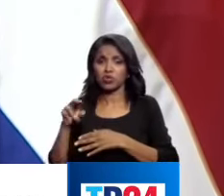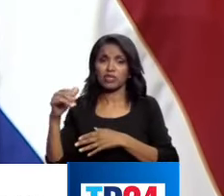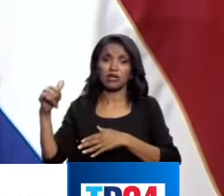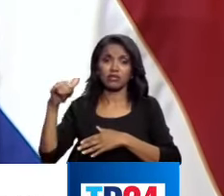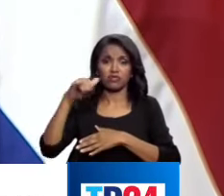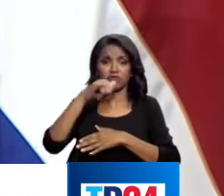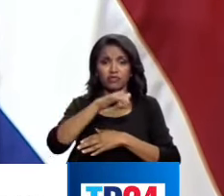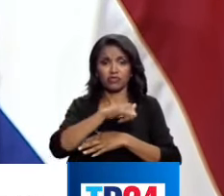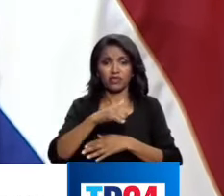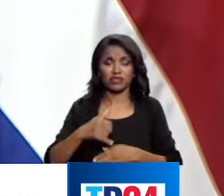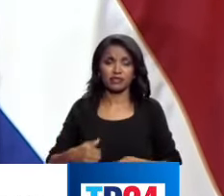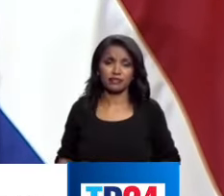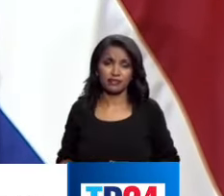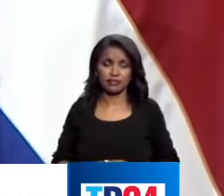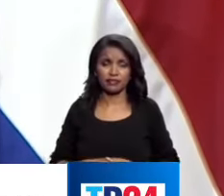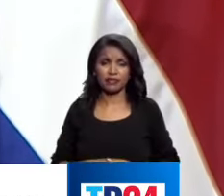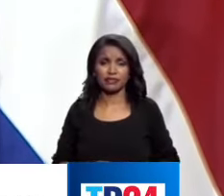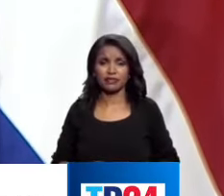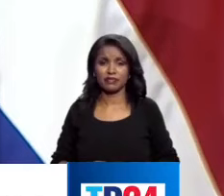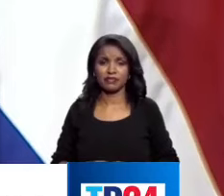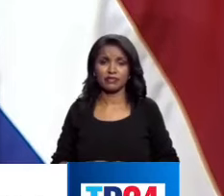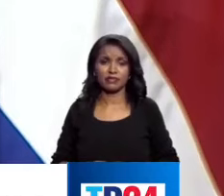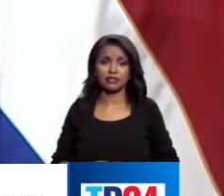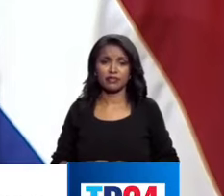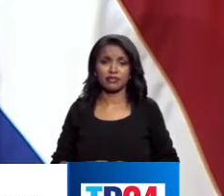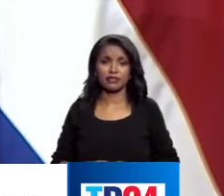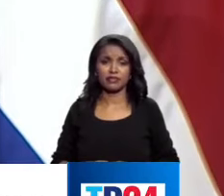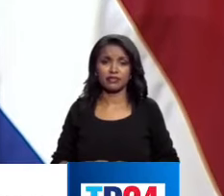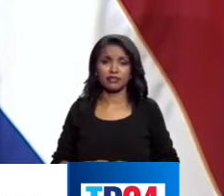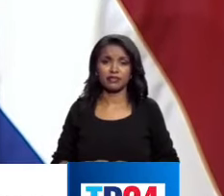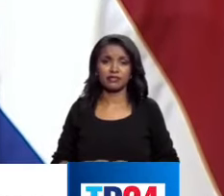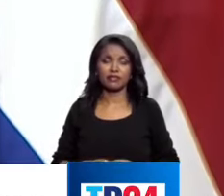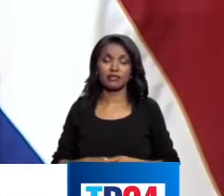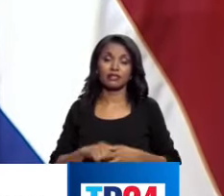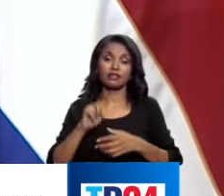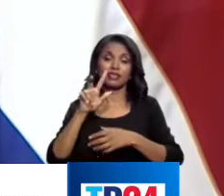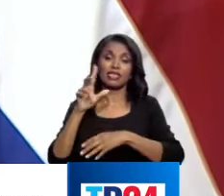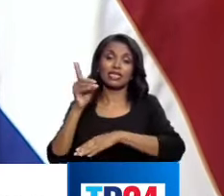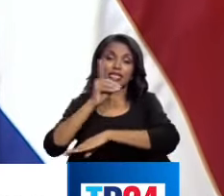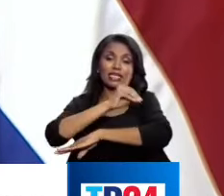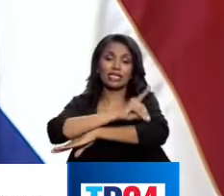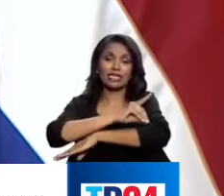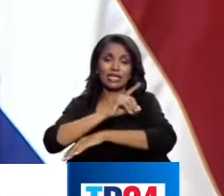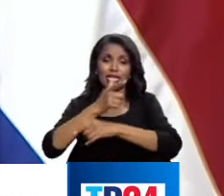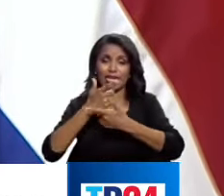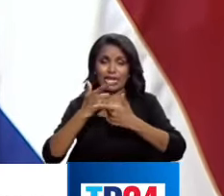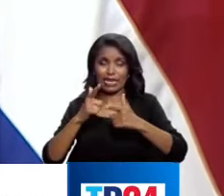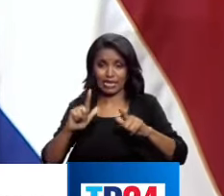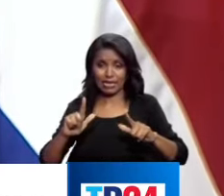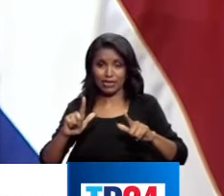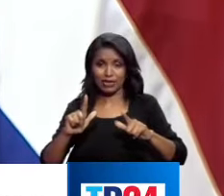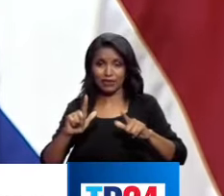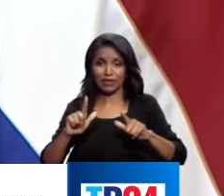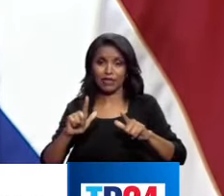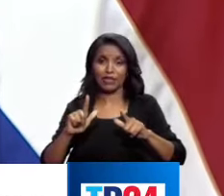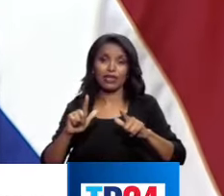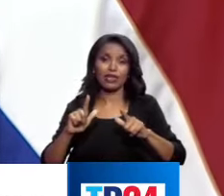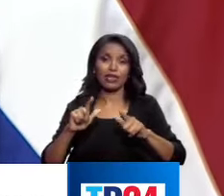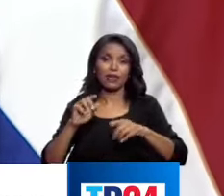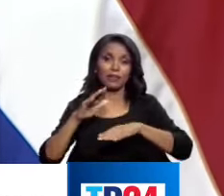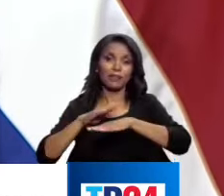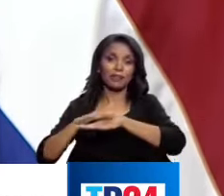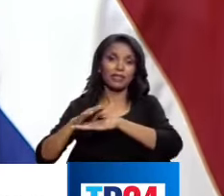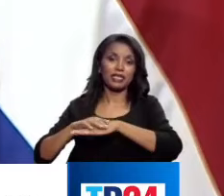se dinamice. Yo vuelvo a la propuesta de 3 días libres a la semana, jornadas laborales de 4 días, que le permitirán a la